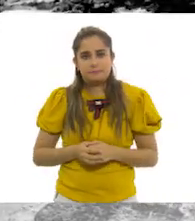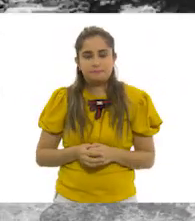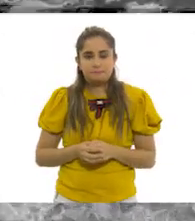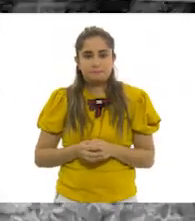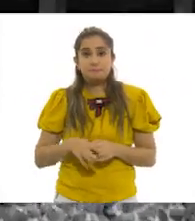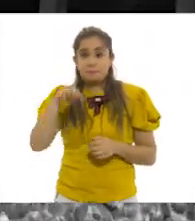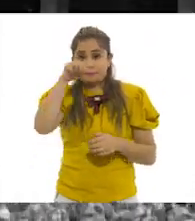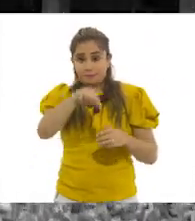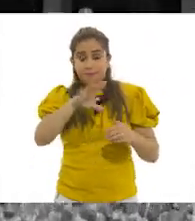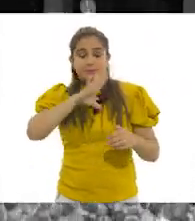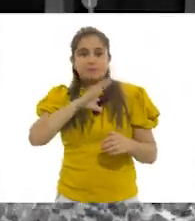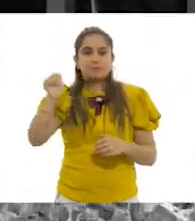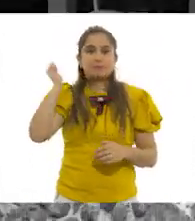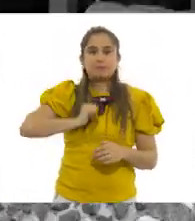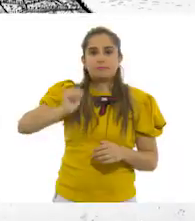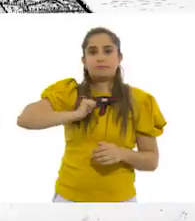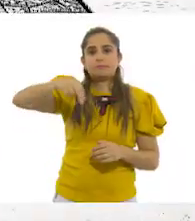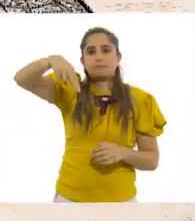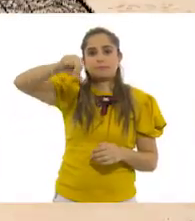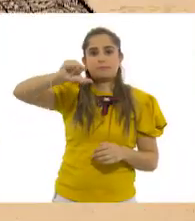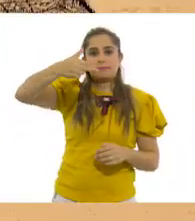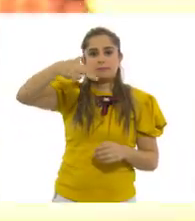Evocaciones del antiguo Valle del Anáhuac.